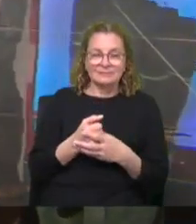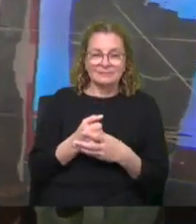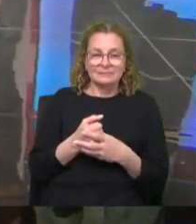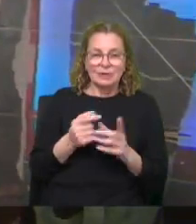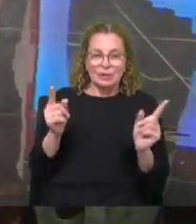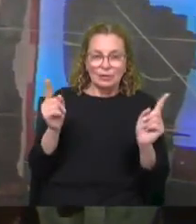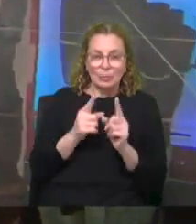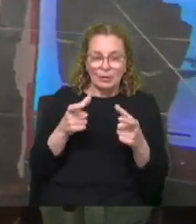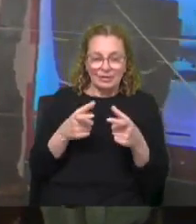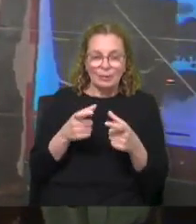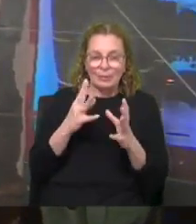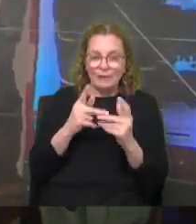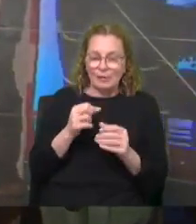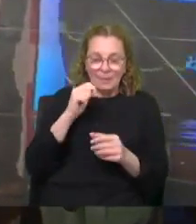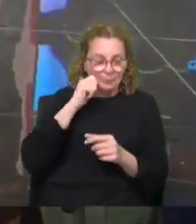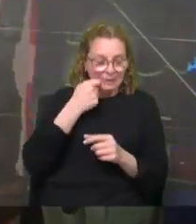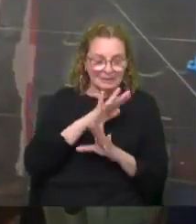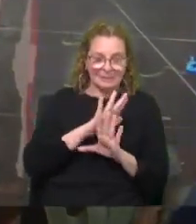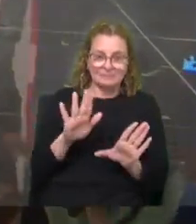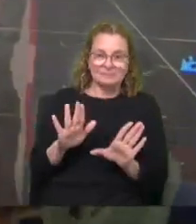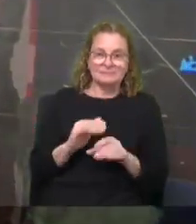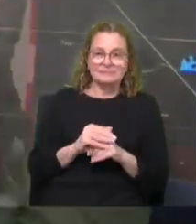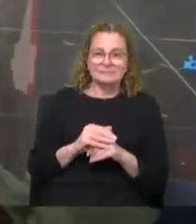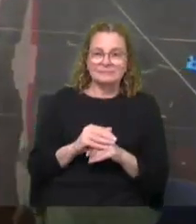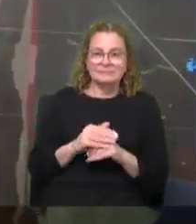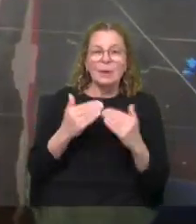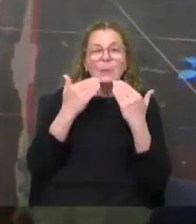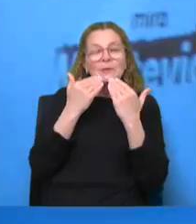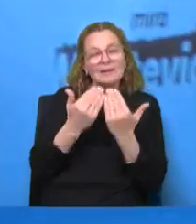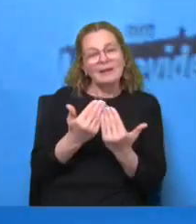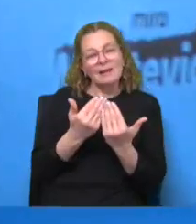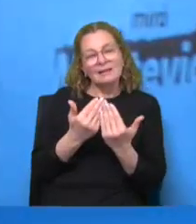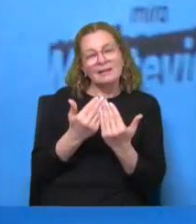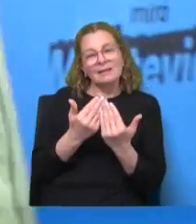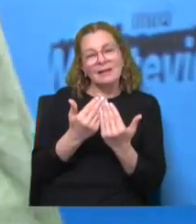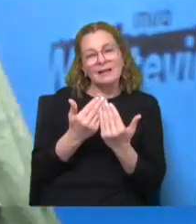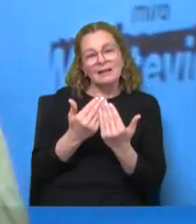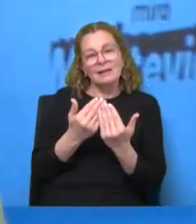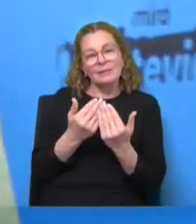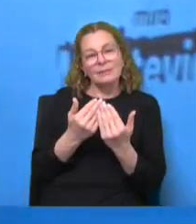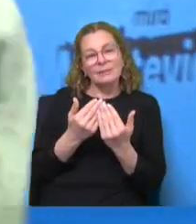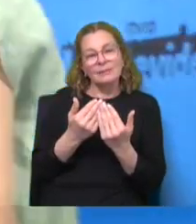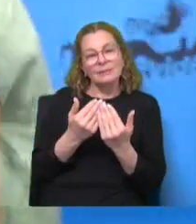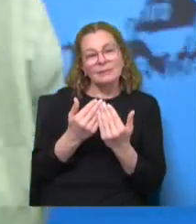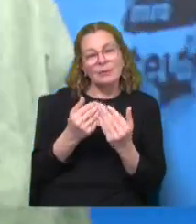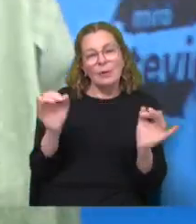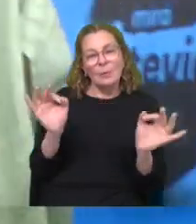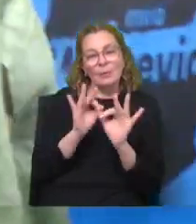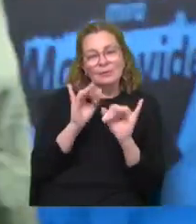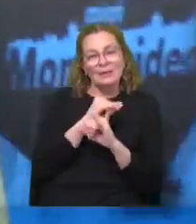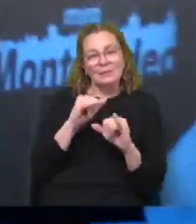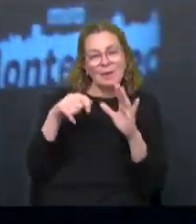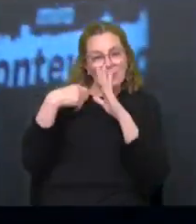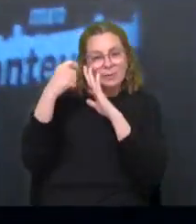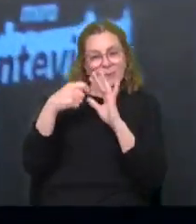Resumió el disco de una forma increíble. Divino. Divino. Muchas gracias. Gracias, gracias ahora por dejarnos con música y terminar este